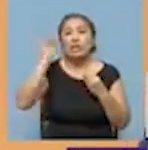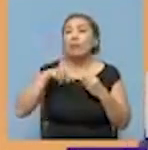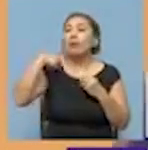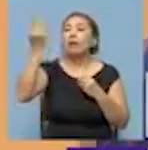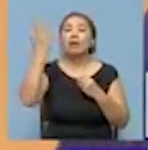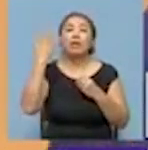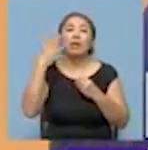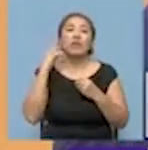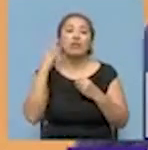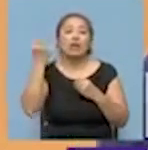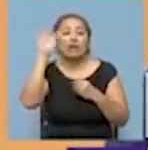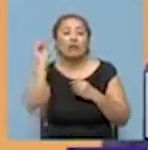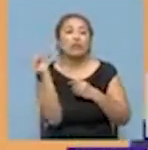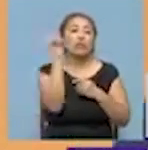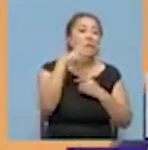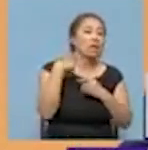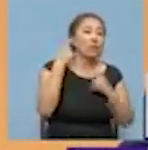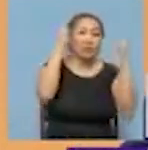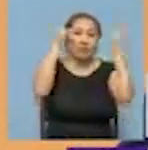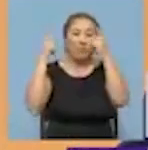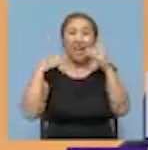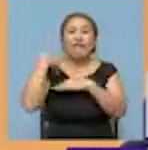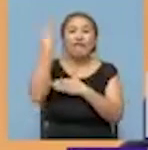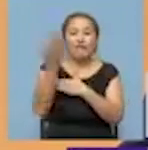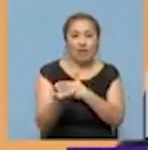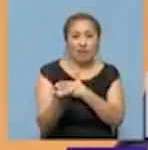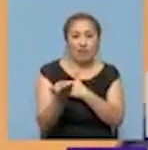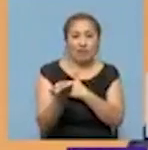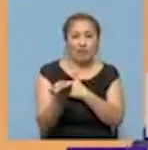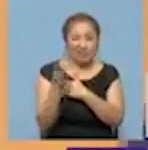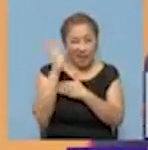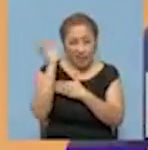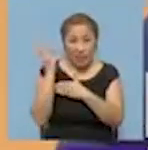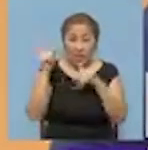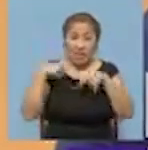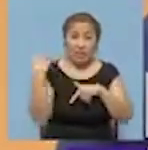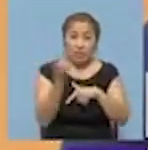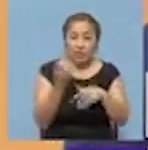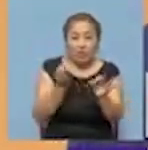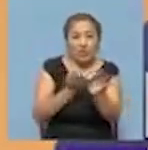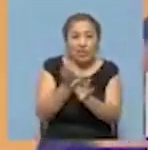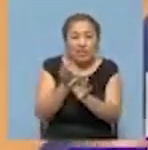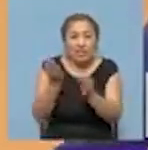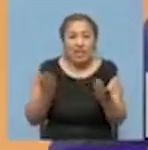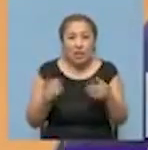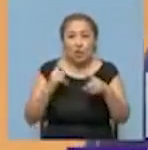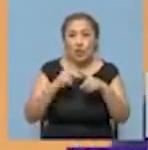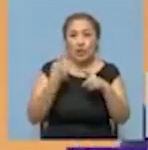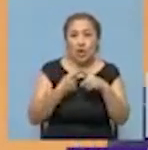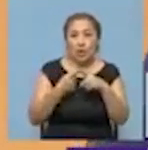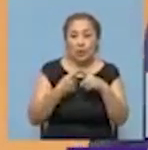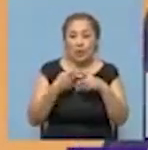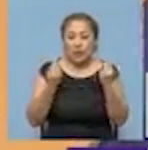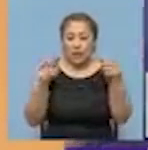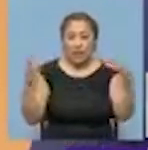el rey de españa es decir sus enemigos estaban afuera y ya nosotros nos han enseñado un poco que la política es pelearnos entre